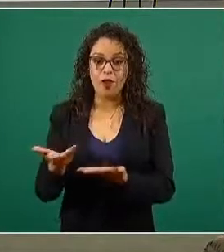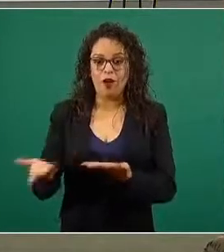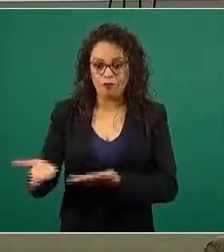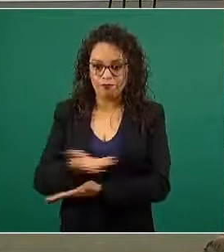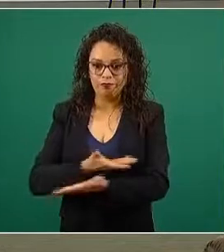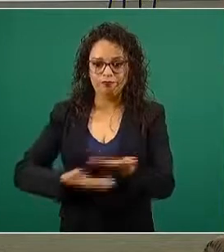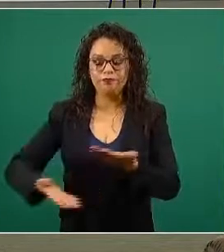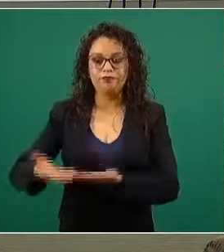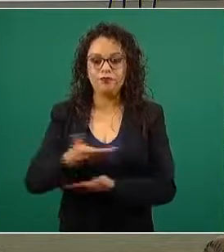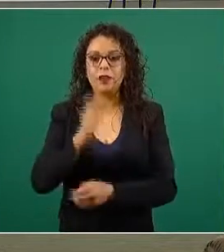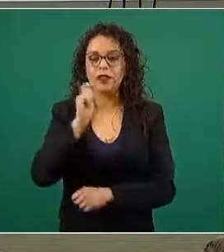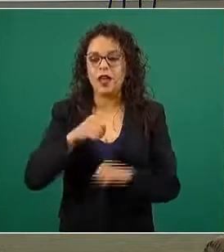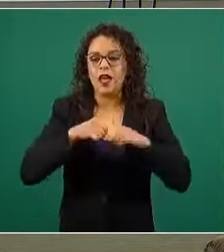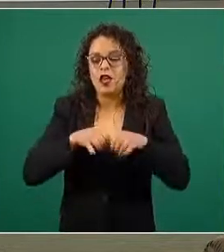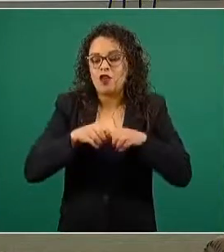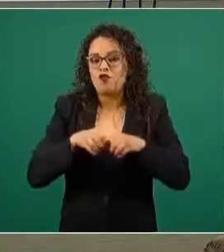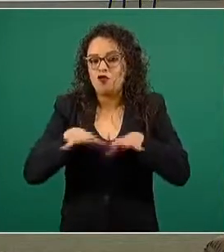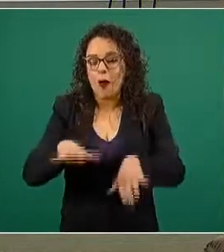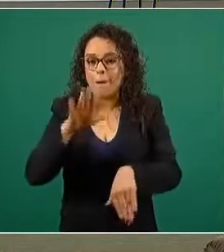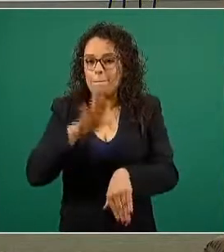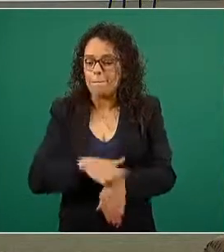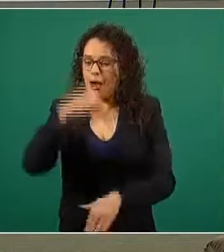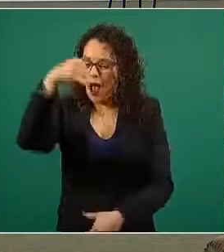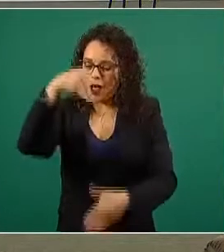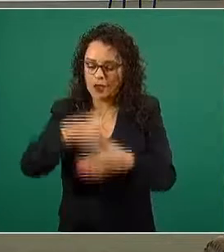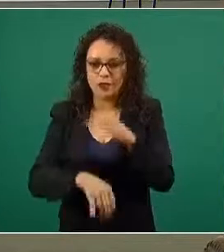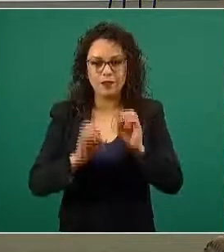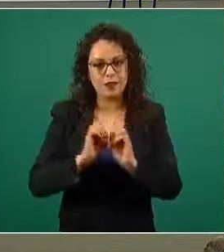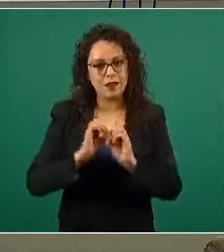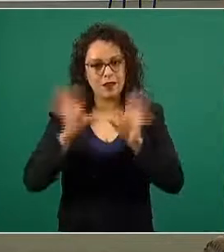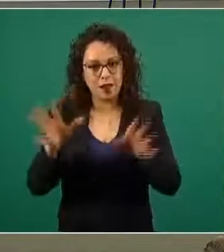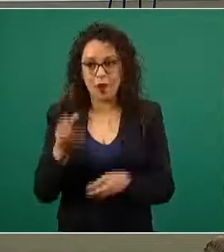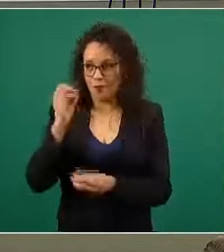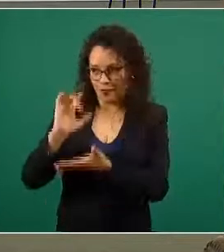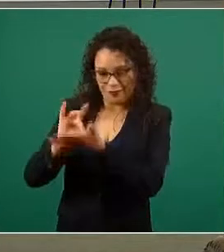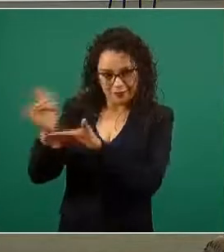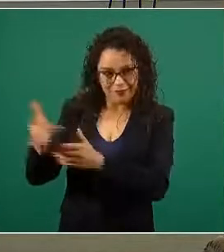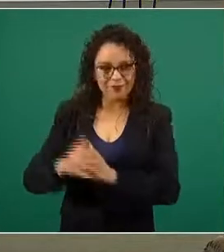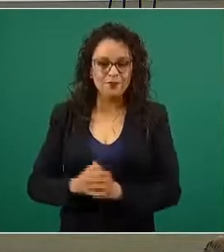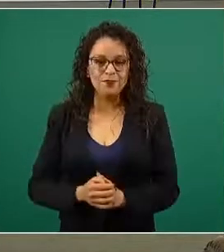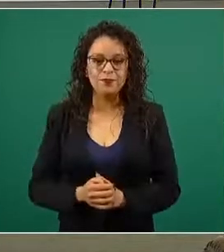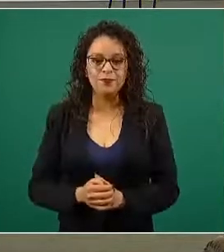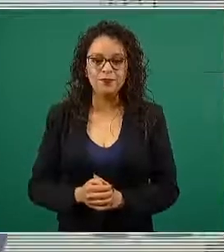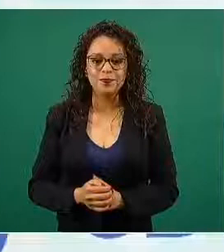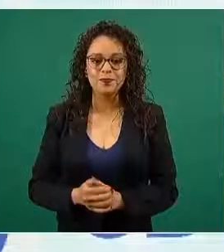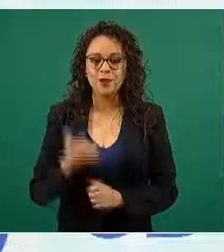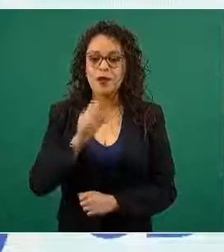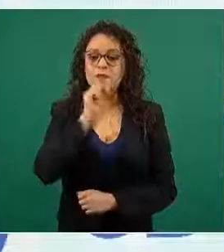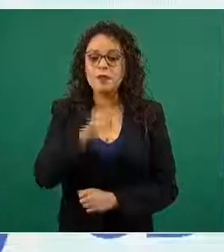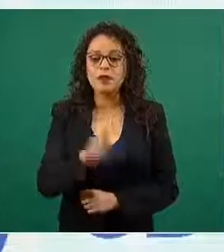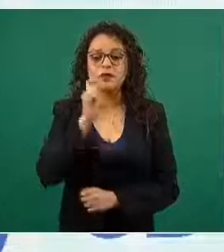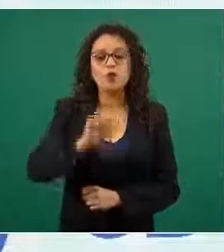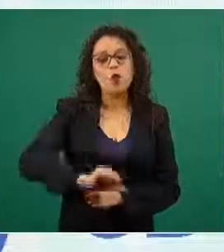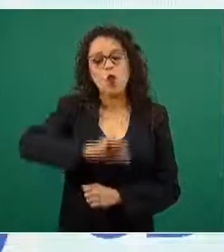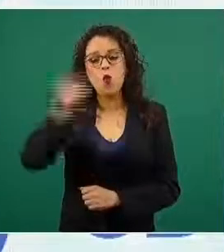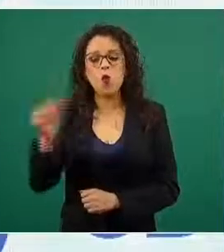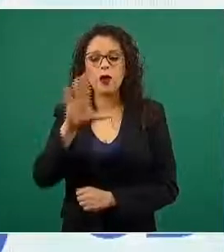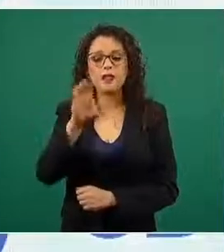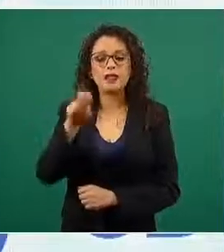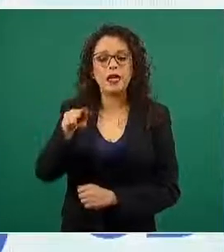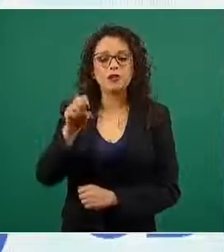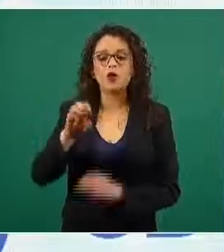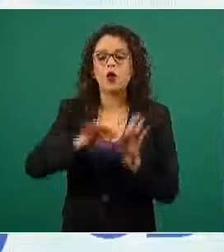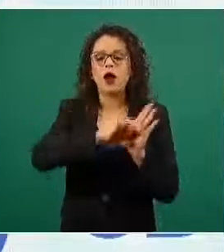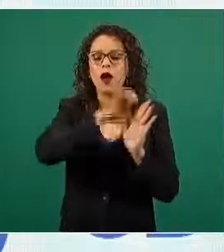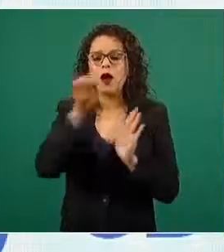facilitarnos información con mayor detalle, gracias al INEGI, y también con base en otros censos, por ejemplo, el